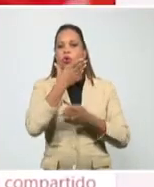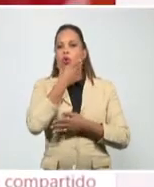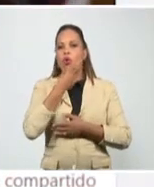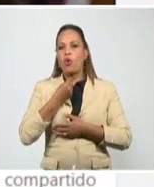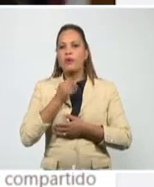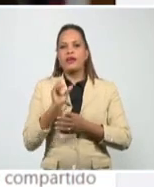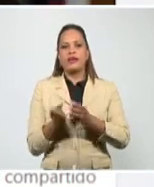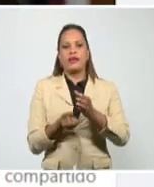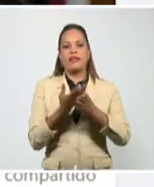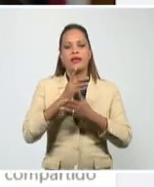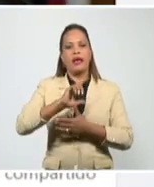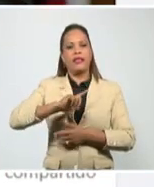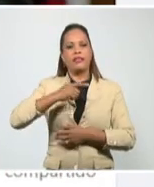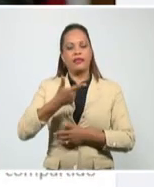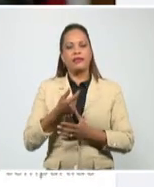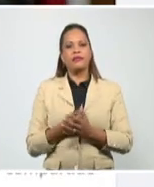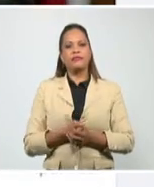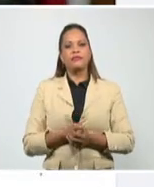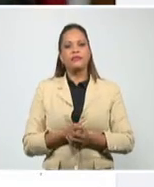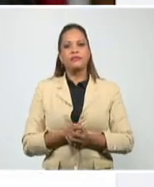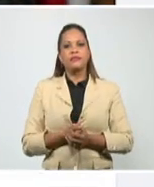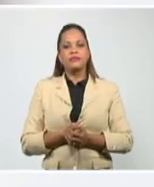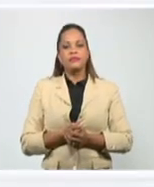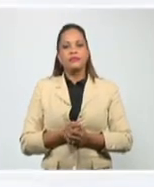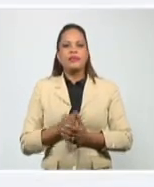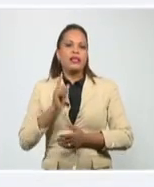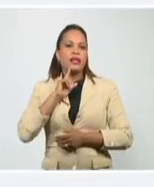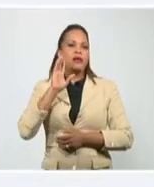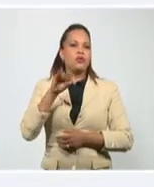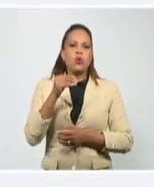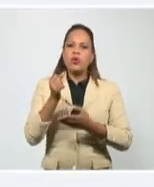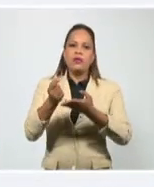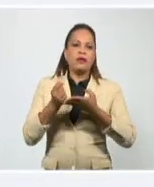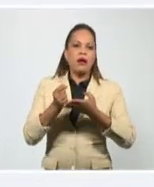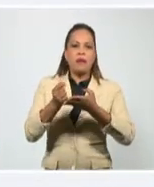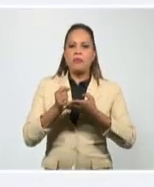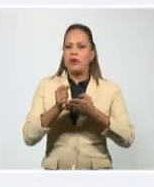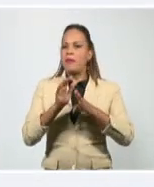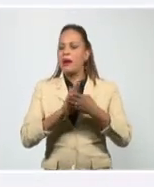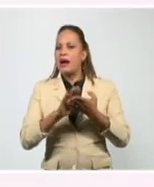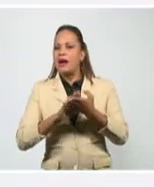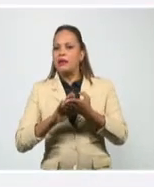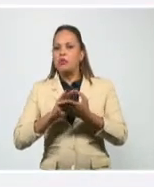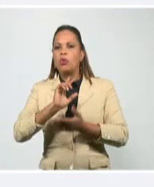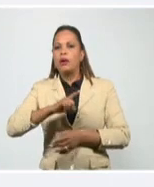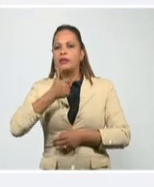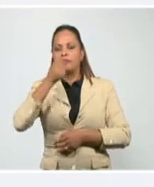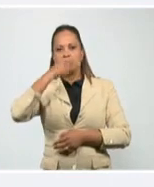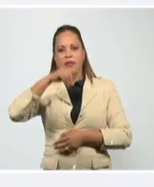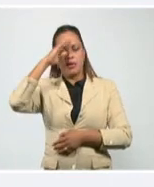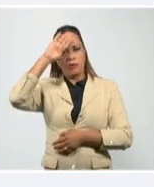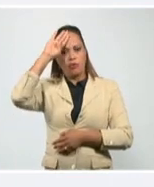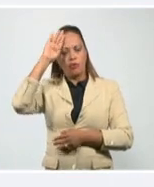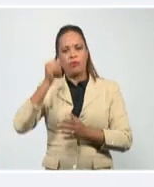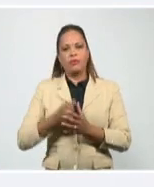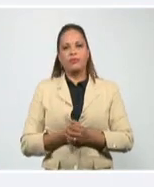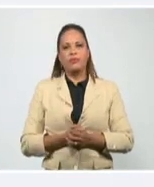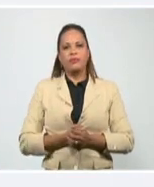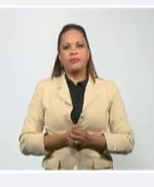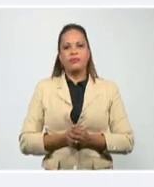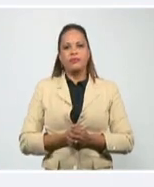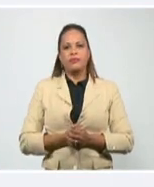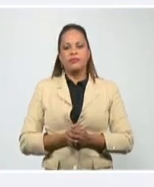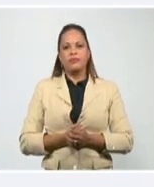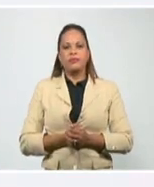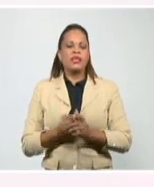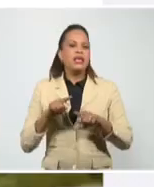La intención, desconocer el soporte fundamental ofrecido por la institucionalidad cultural al arte contemporáneo en Cuba,